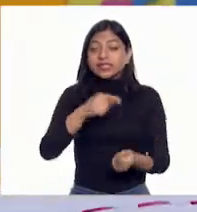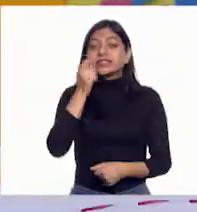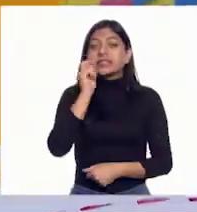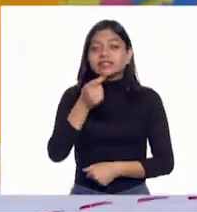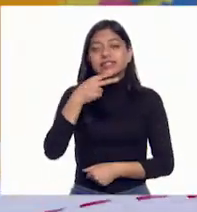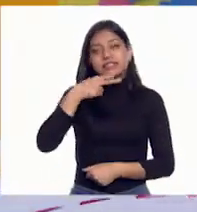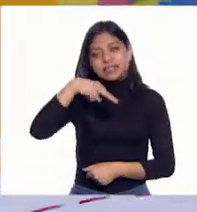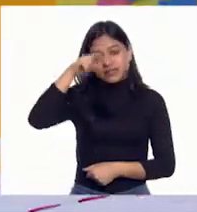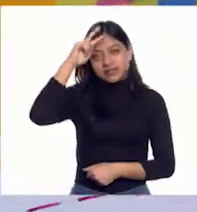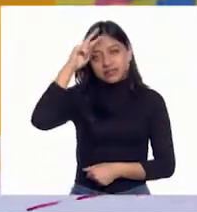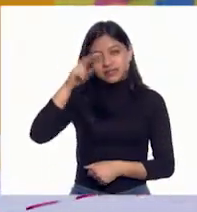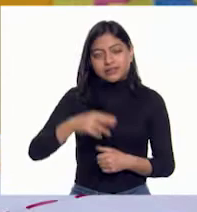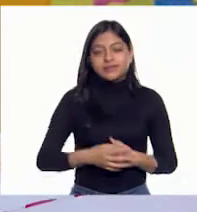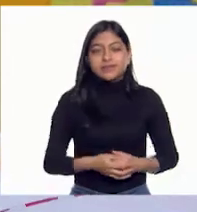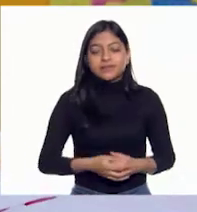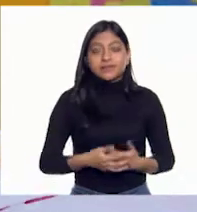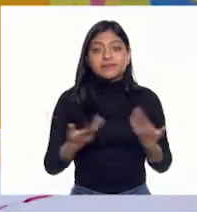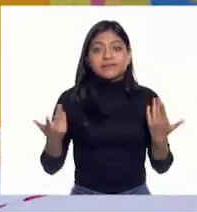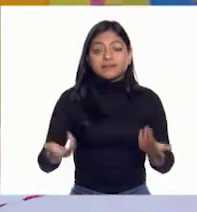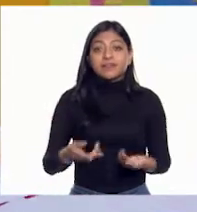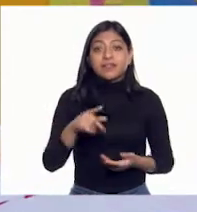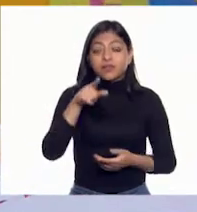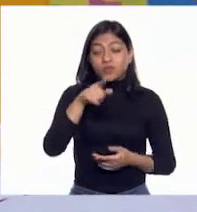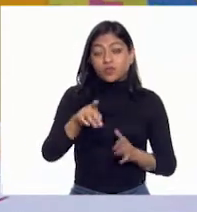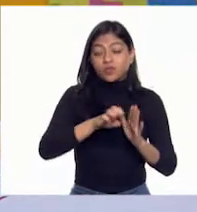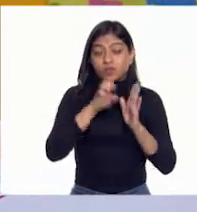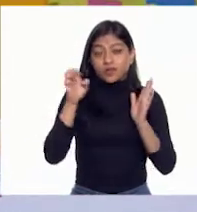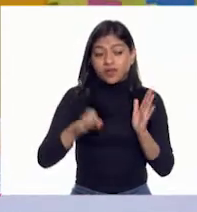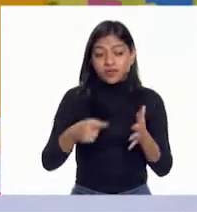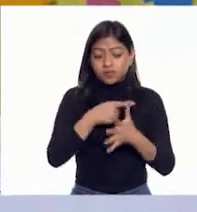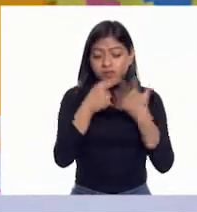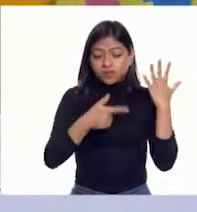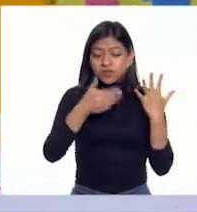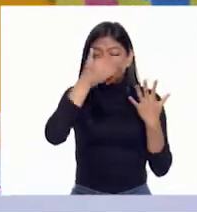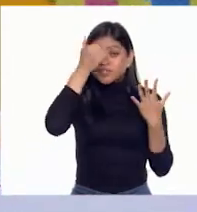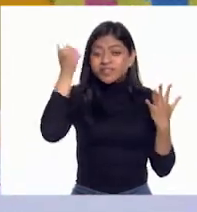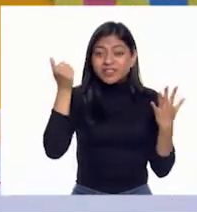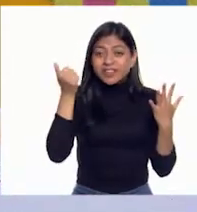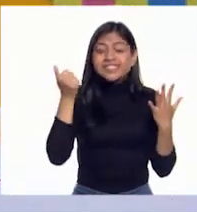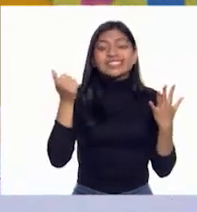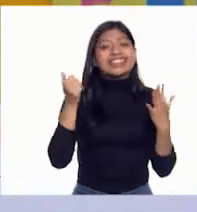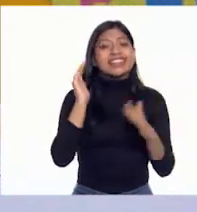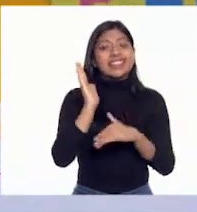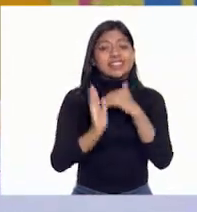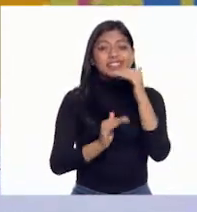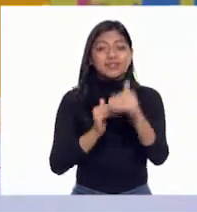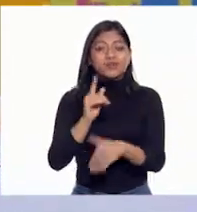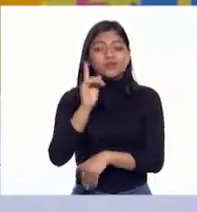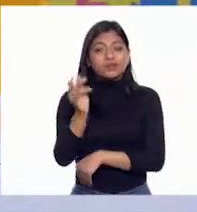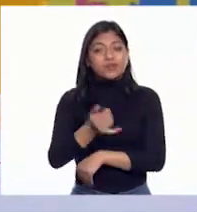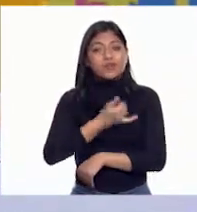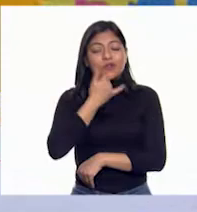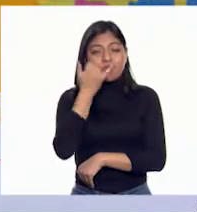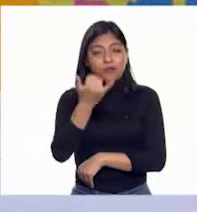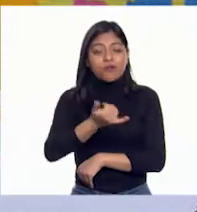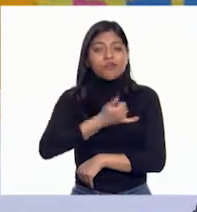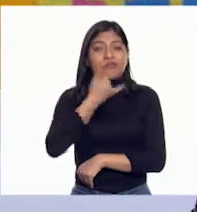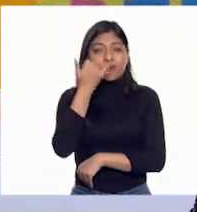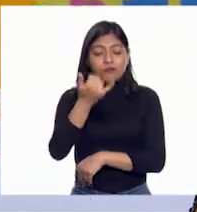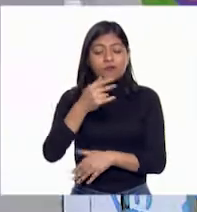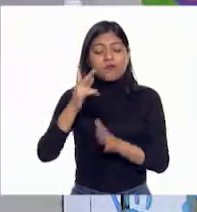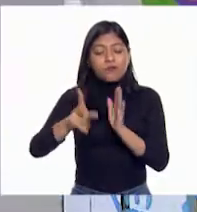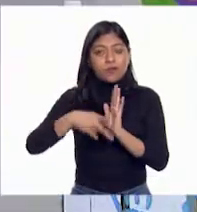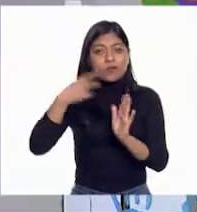vez. Y es que no saber muchas cosas, pues puede hacernos cometer varios errores. Y si eso